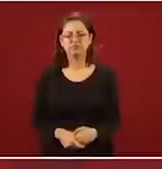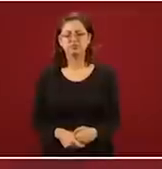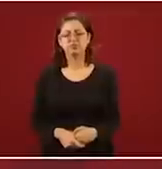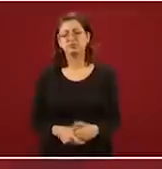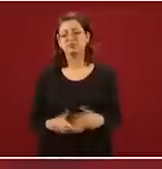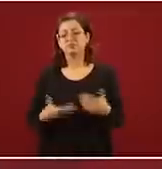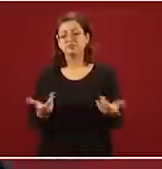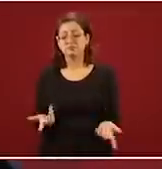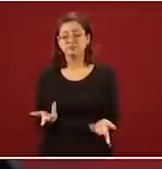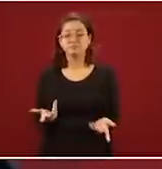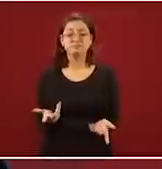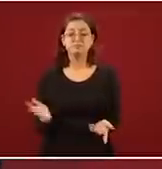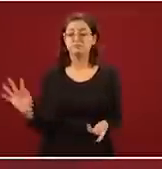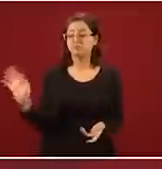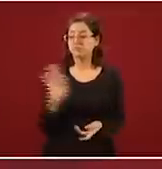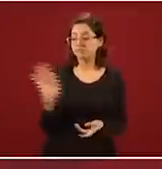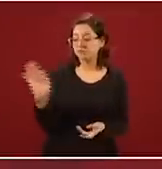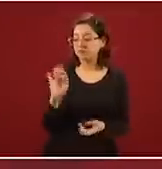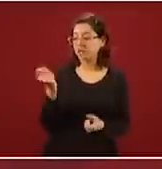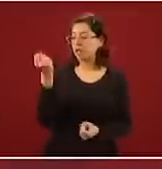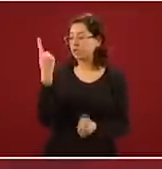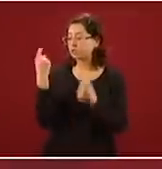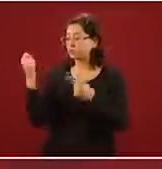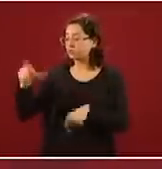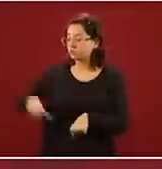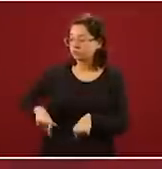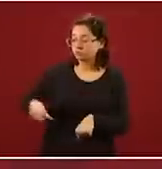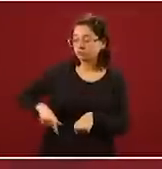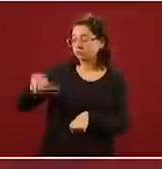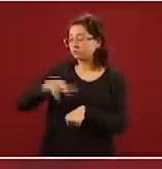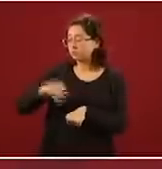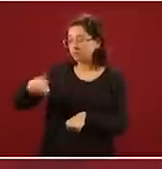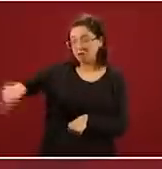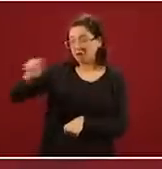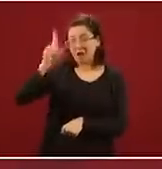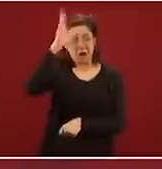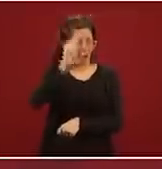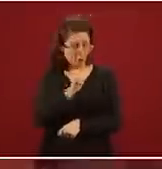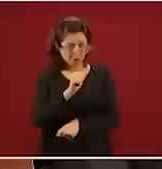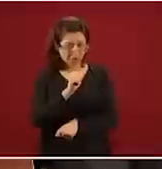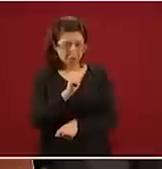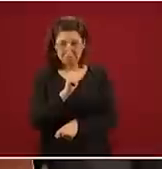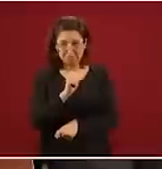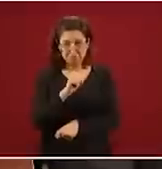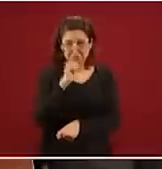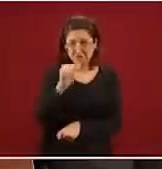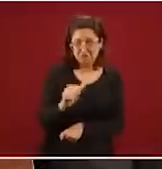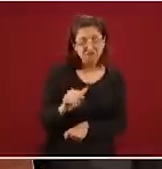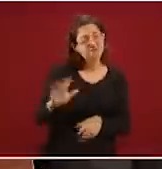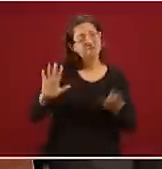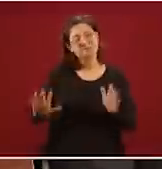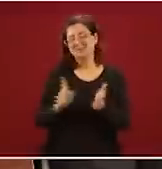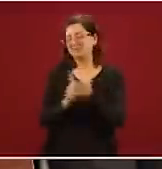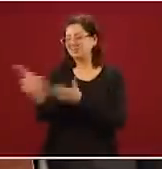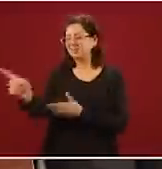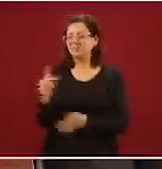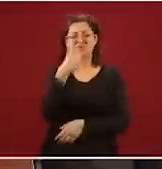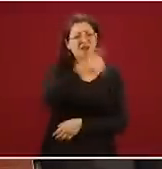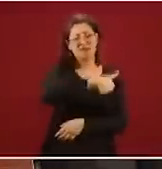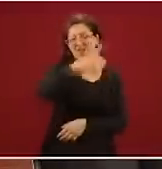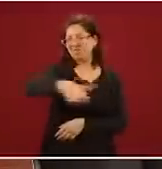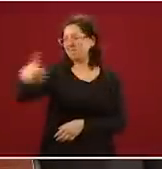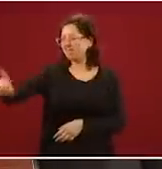puedan enfrentarse, que puedan. Todo el mundo está en su derecho, somos libres. O sea, esa también